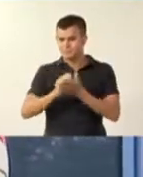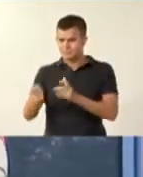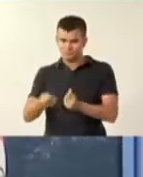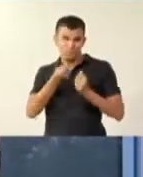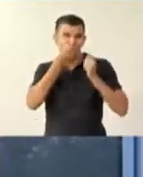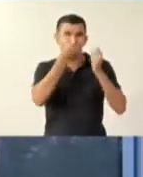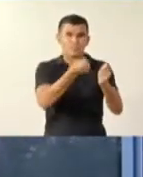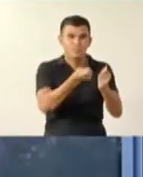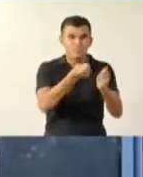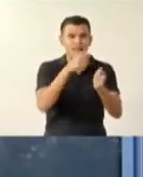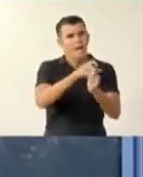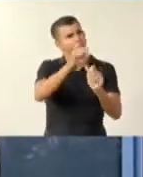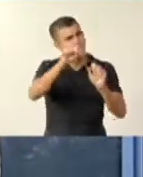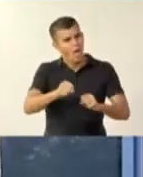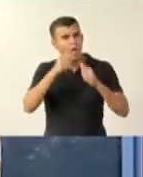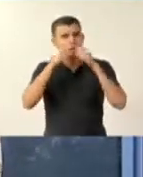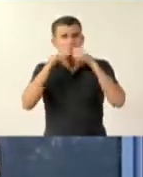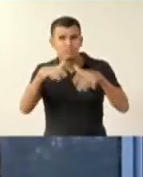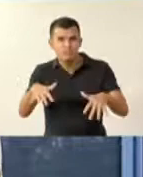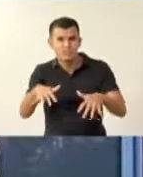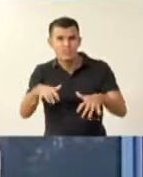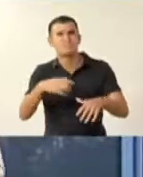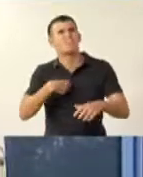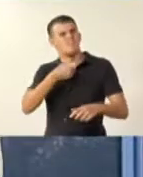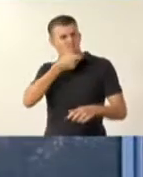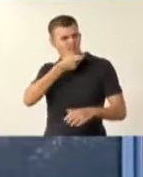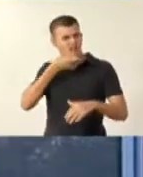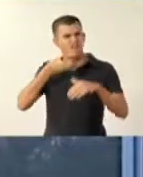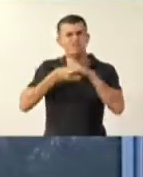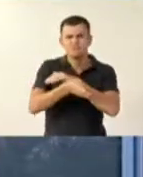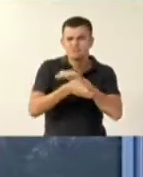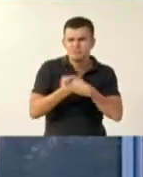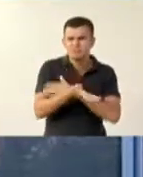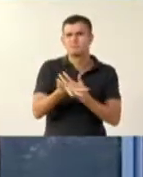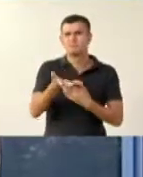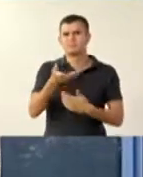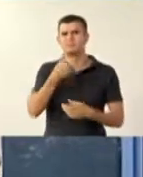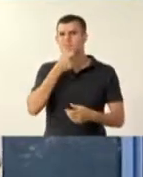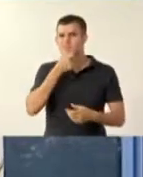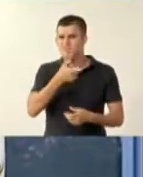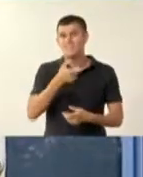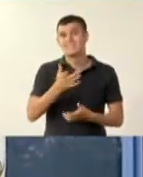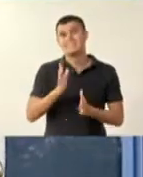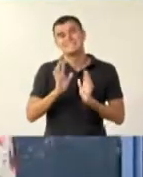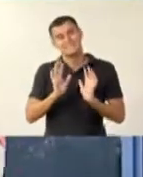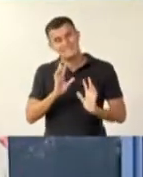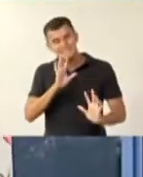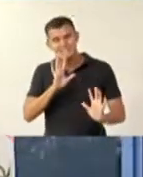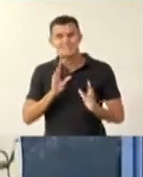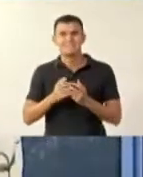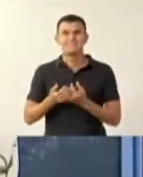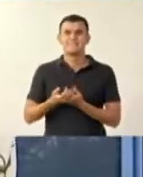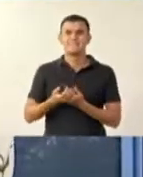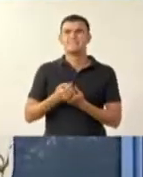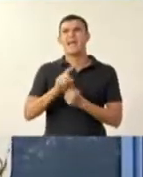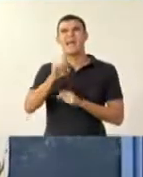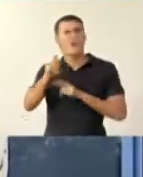tu texto en físico, y que son muy accesibles y asequibles. Sin